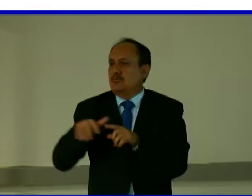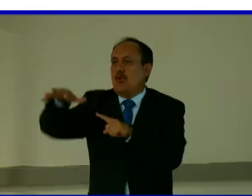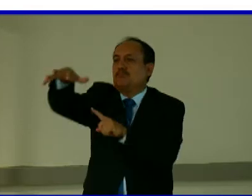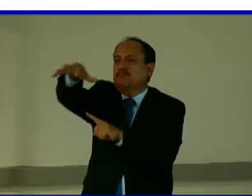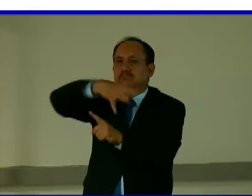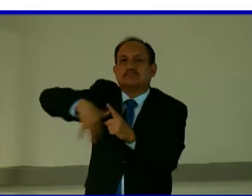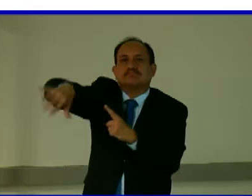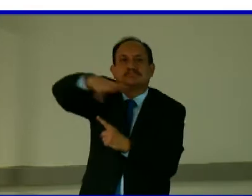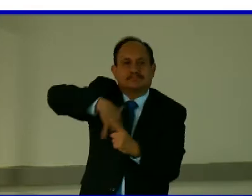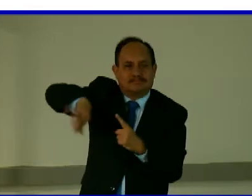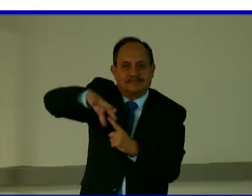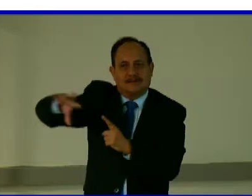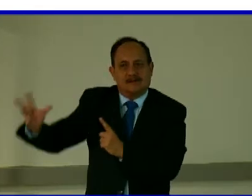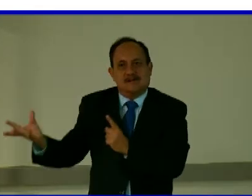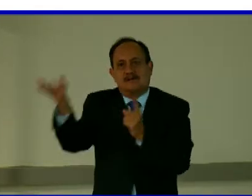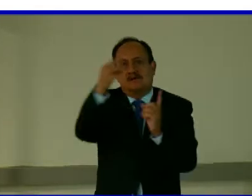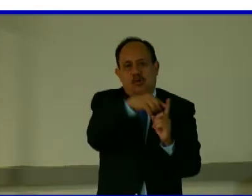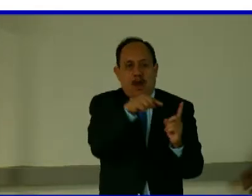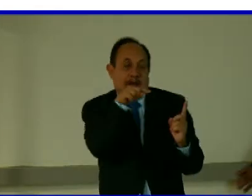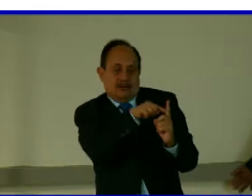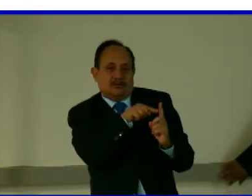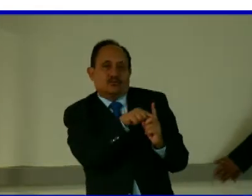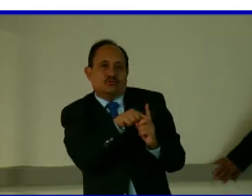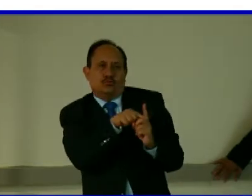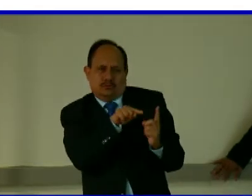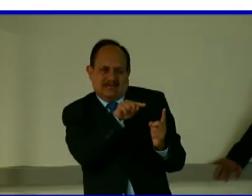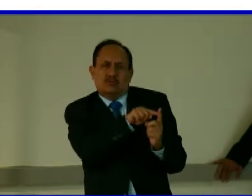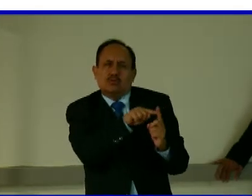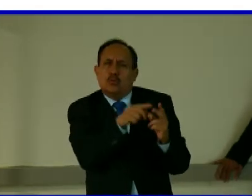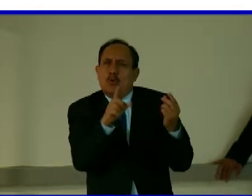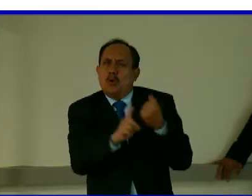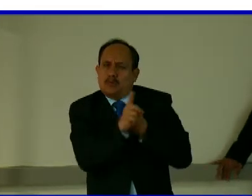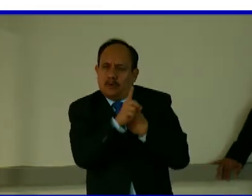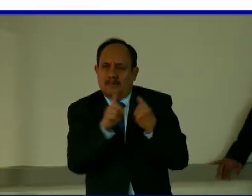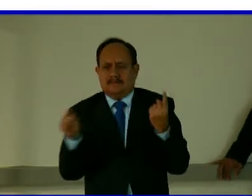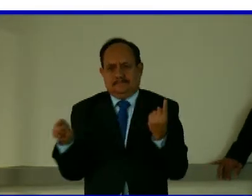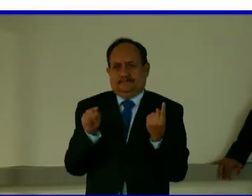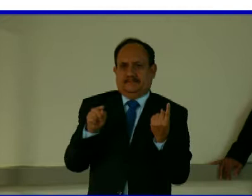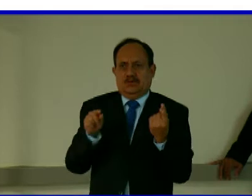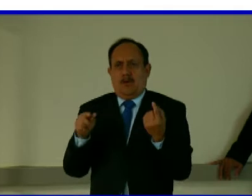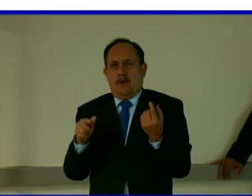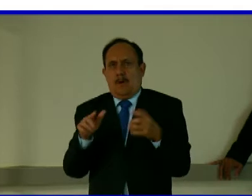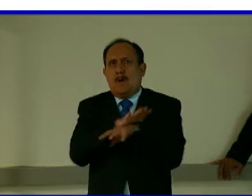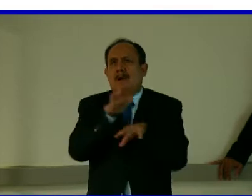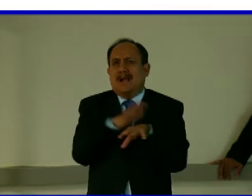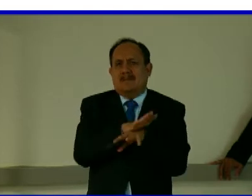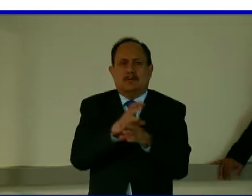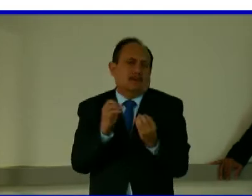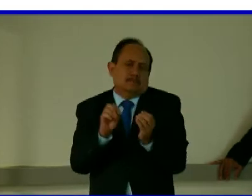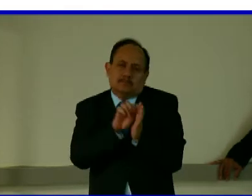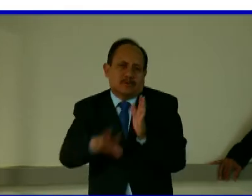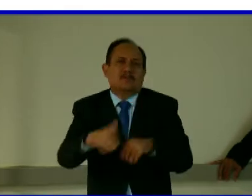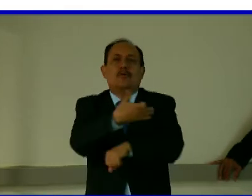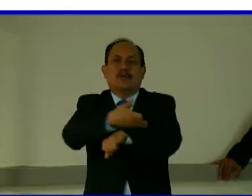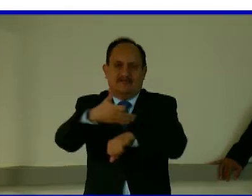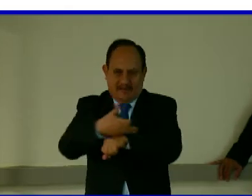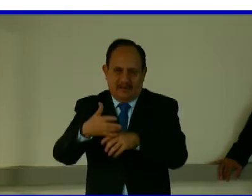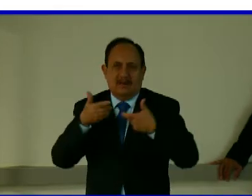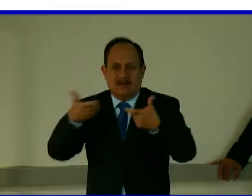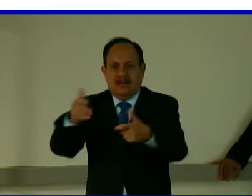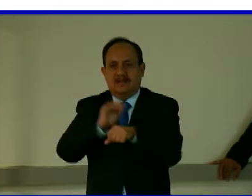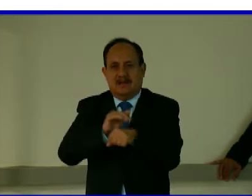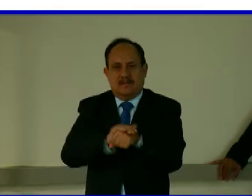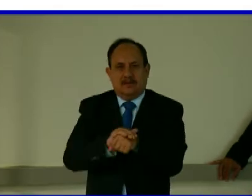ambiente a tus debilidades. Y eso se puede hacer en cualquier sitio. Pues lo